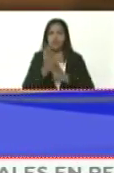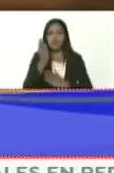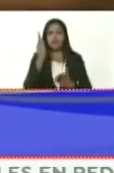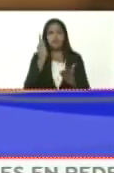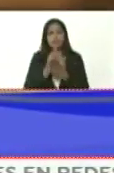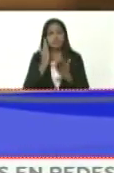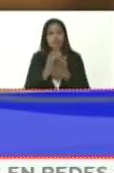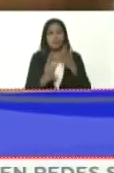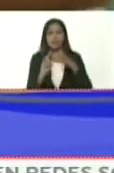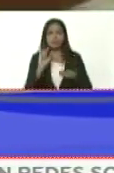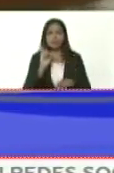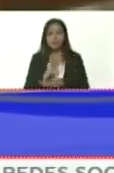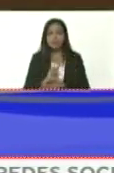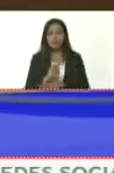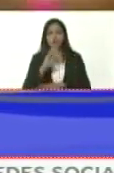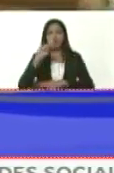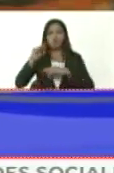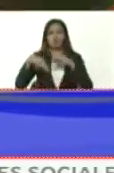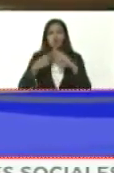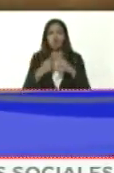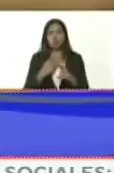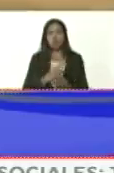siempre, traidores nunca, señor presidente.